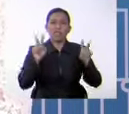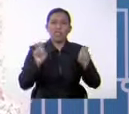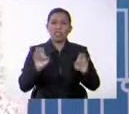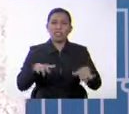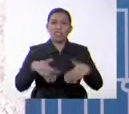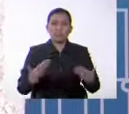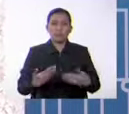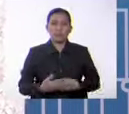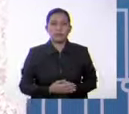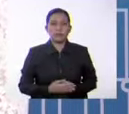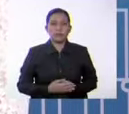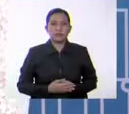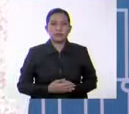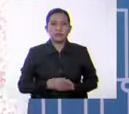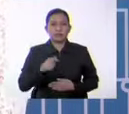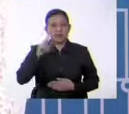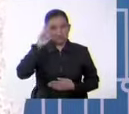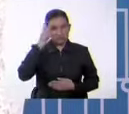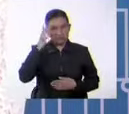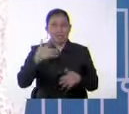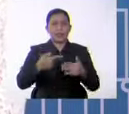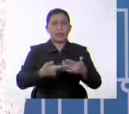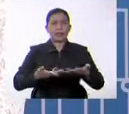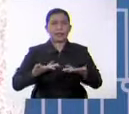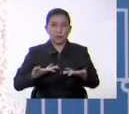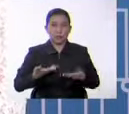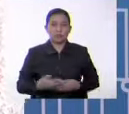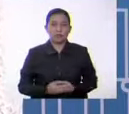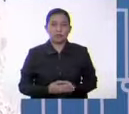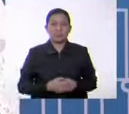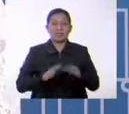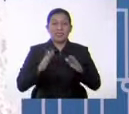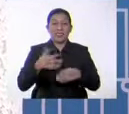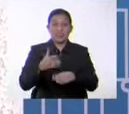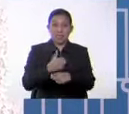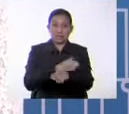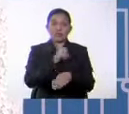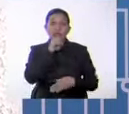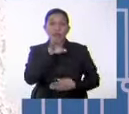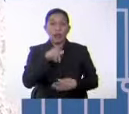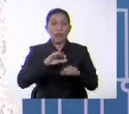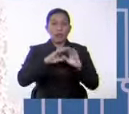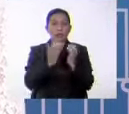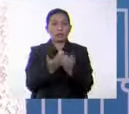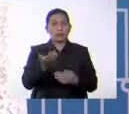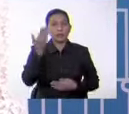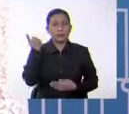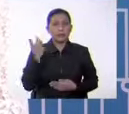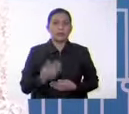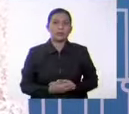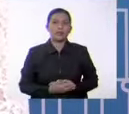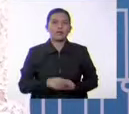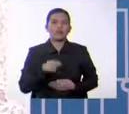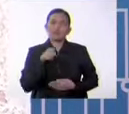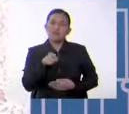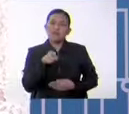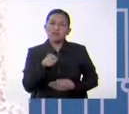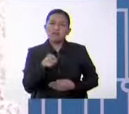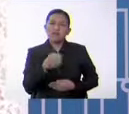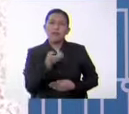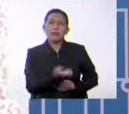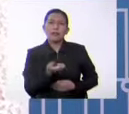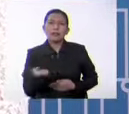qué implica hablar de derechos. Como ya hemos dicho anteriormente en la clase pasada, es aquellos elementos